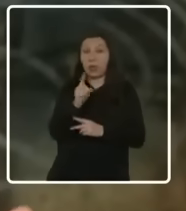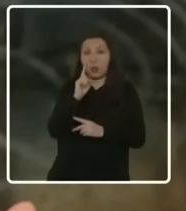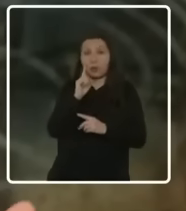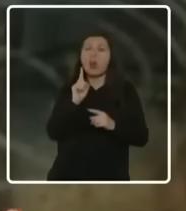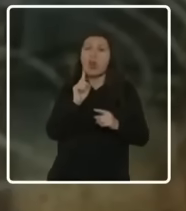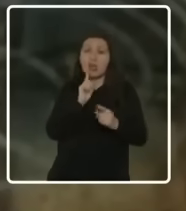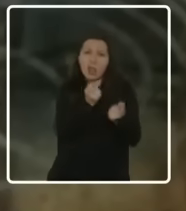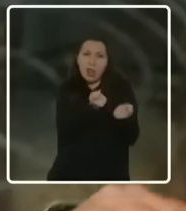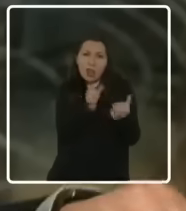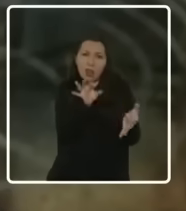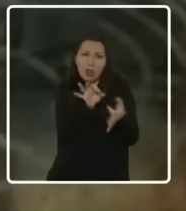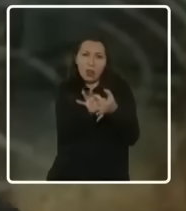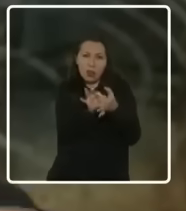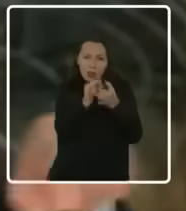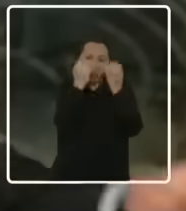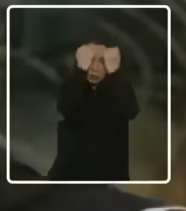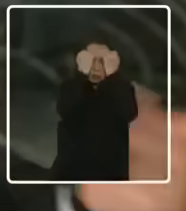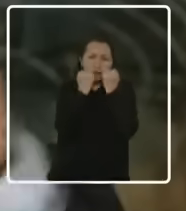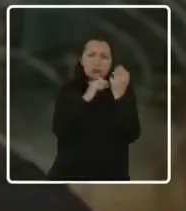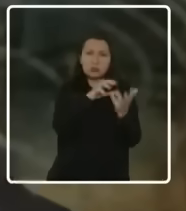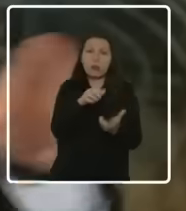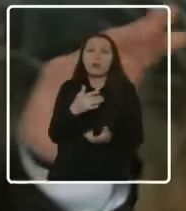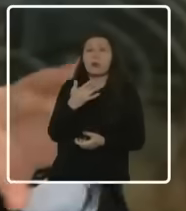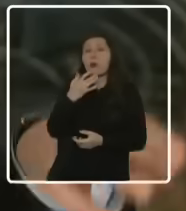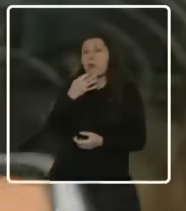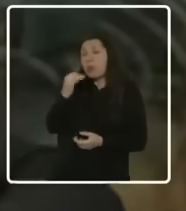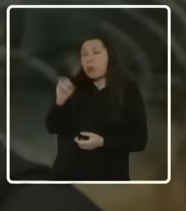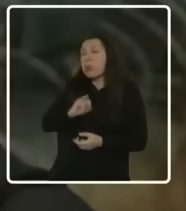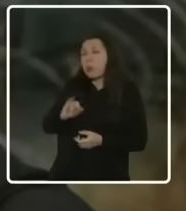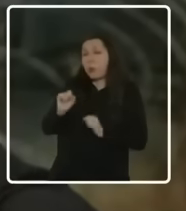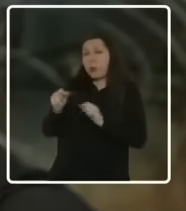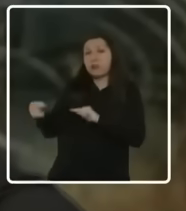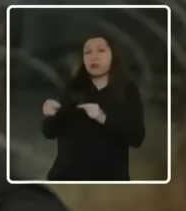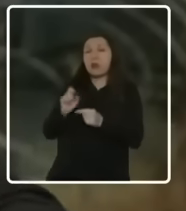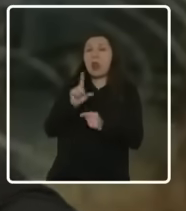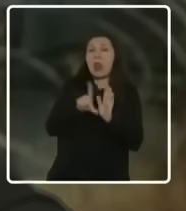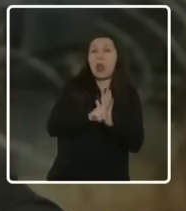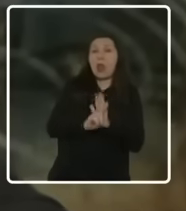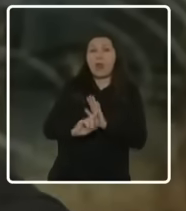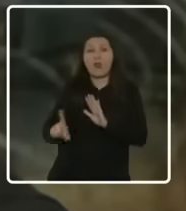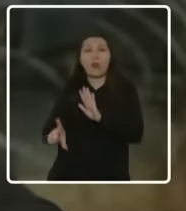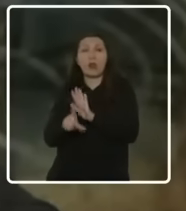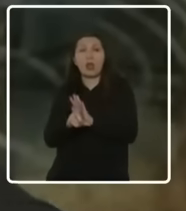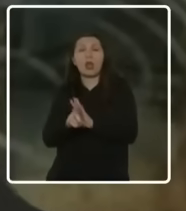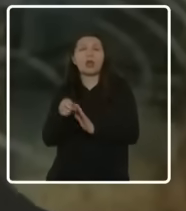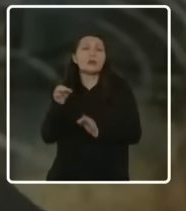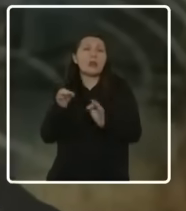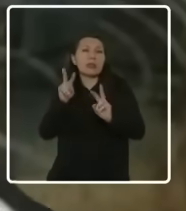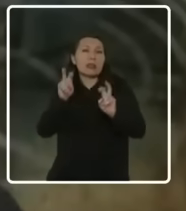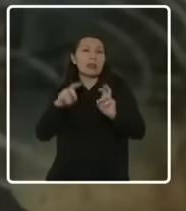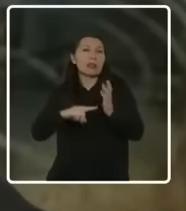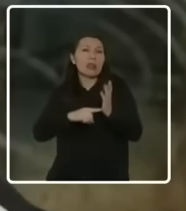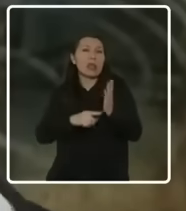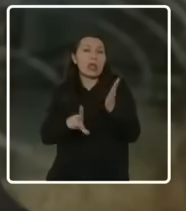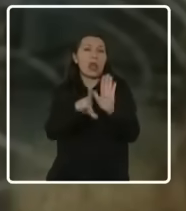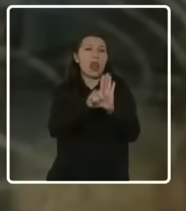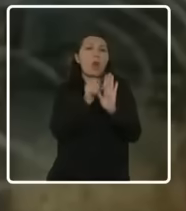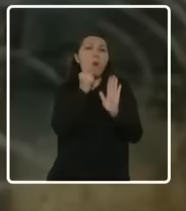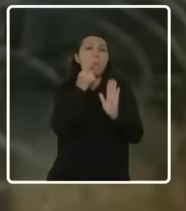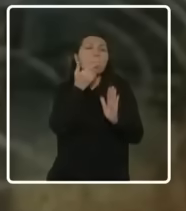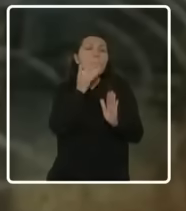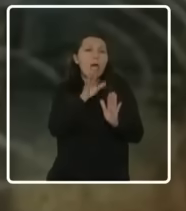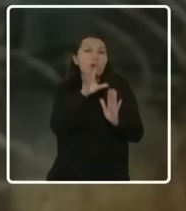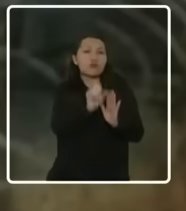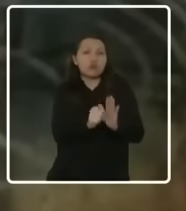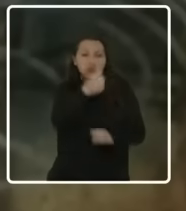connotaciones terroristas. Después podemos discutir por qué la ley o no la ley, eso es una discusión jurídica y respecto de la técnica legal de qué es mejor para obtener